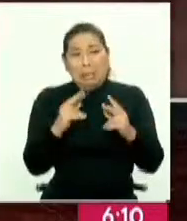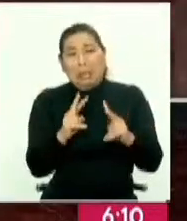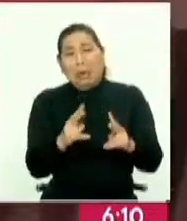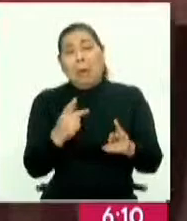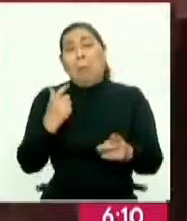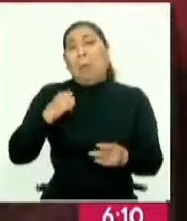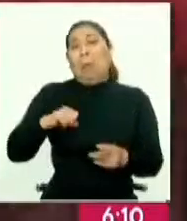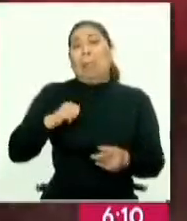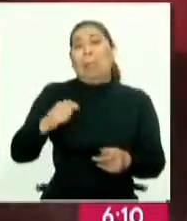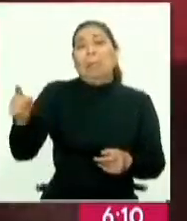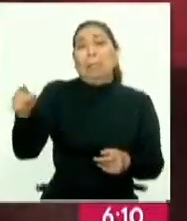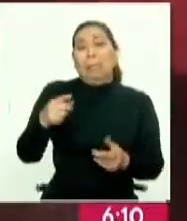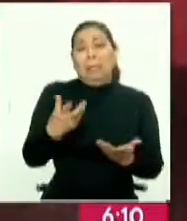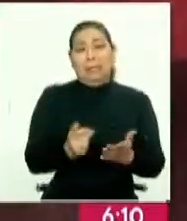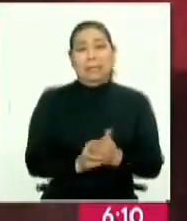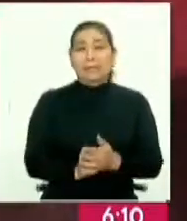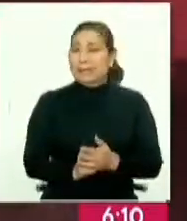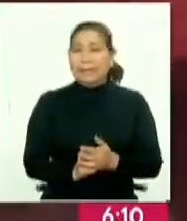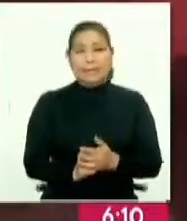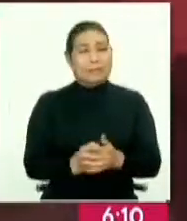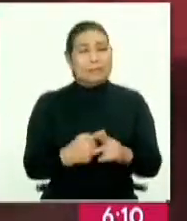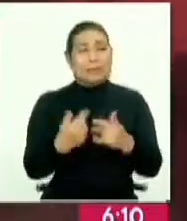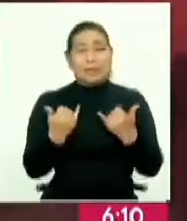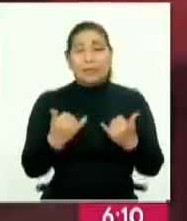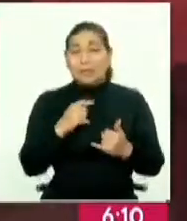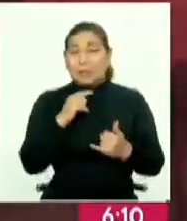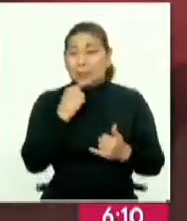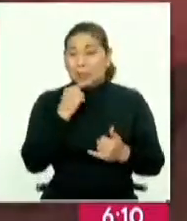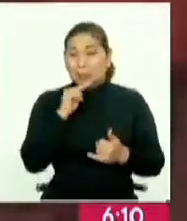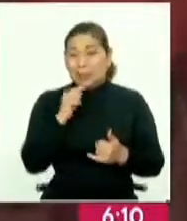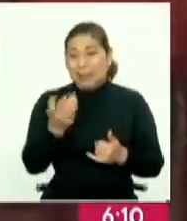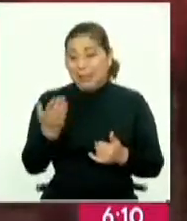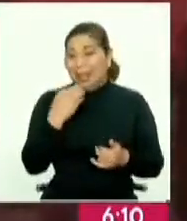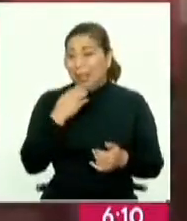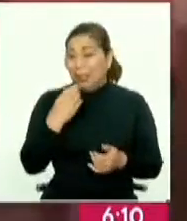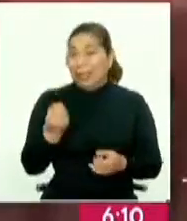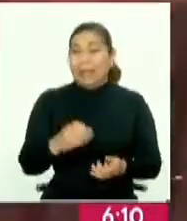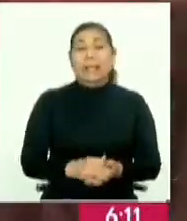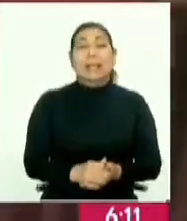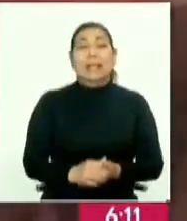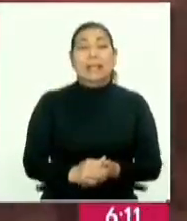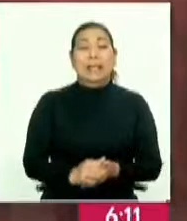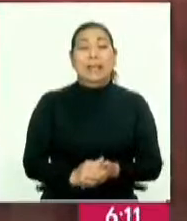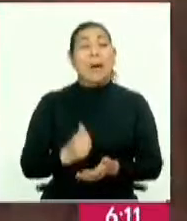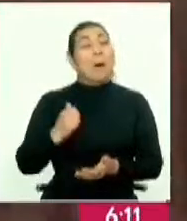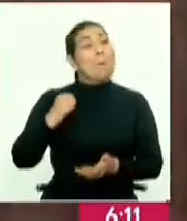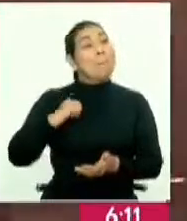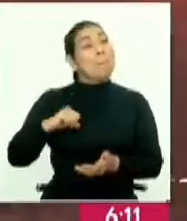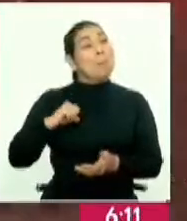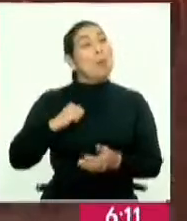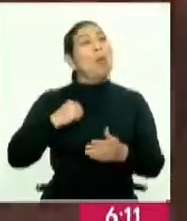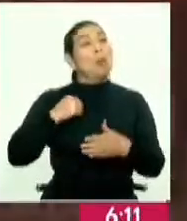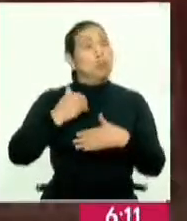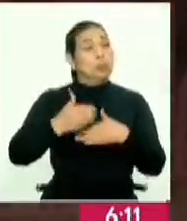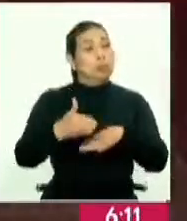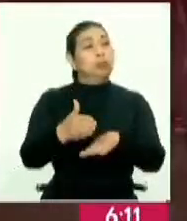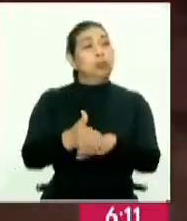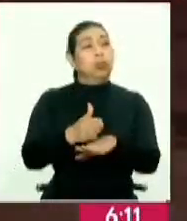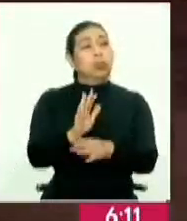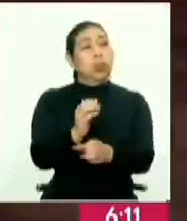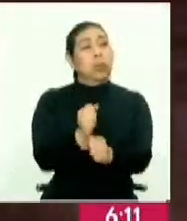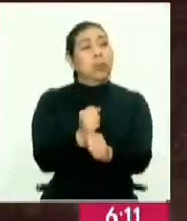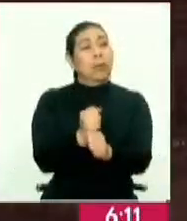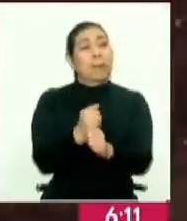este lugar es un dato muy importante porque justamente la señora dinos y nos contaba que el municipio continúa desarrollando estos